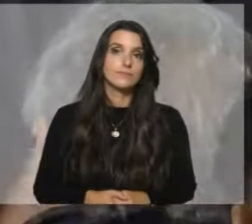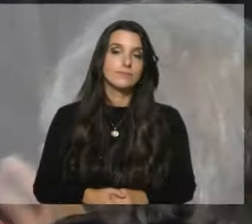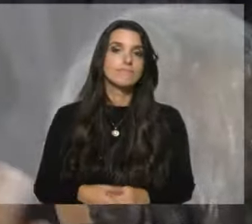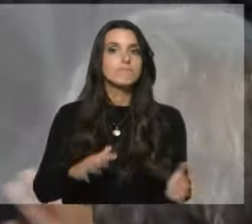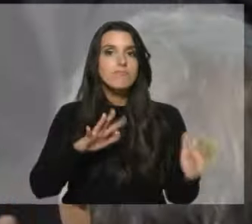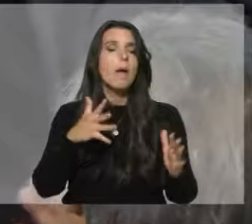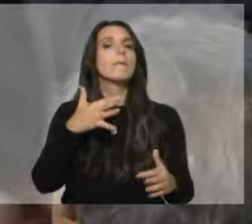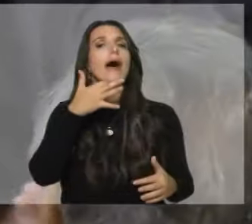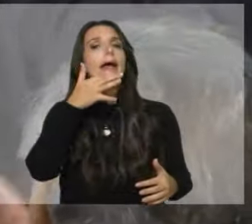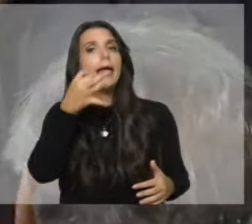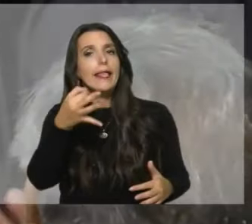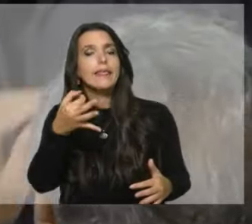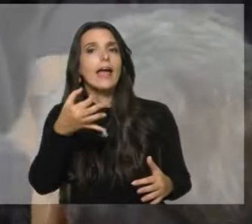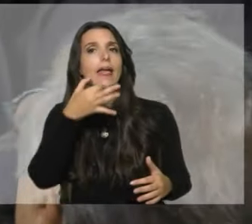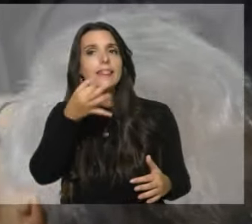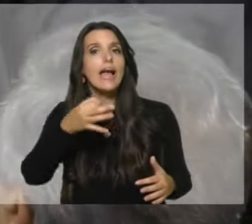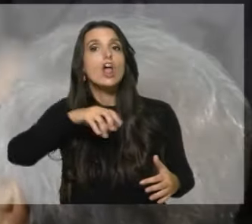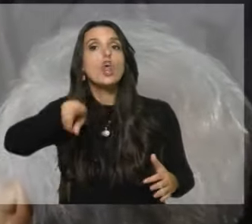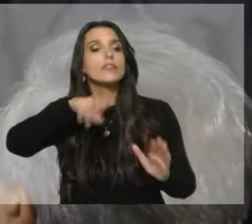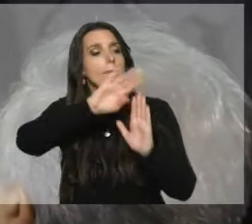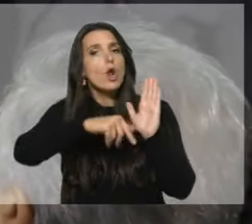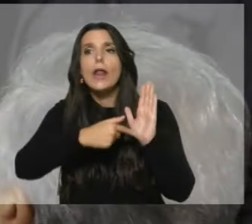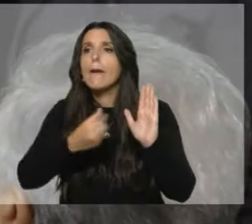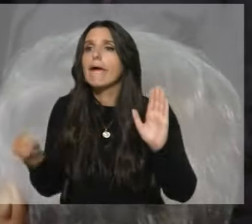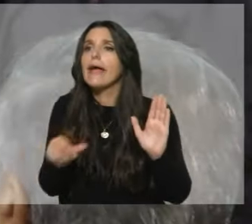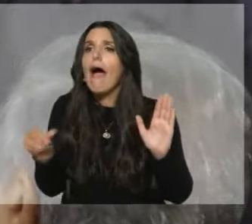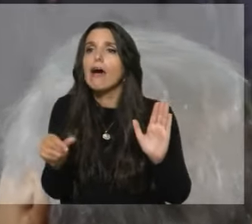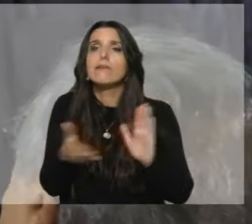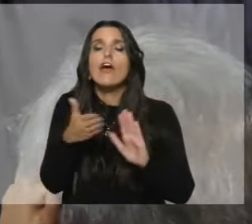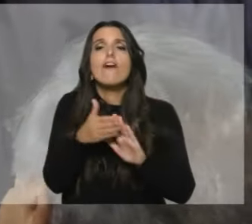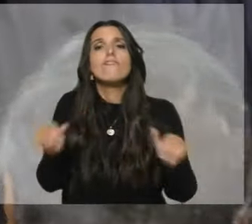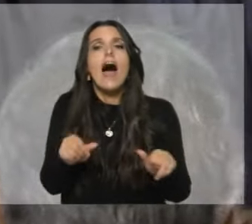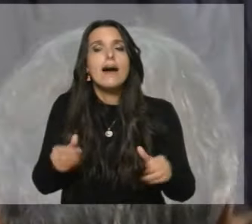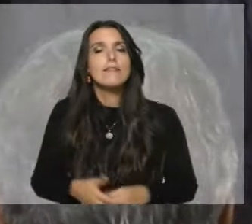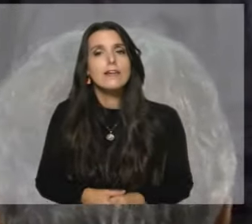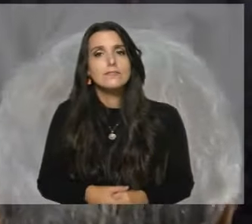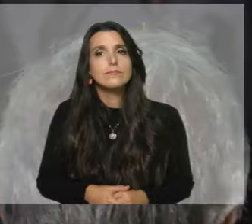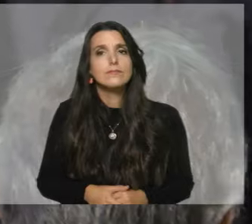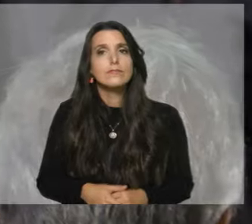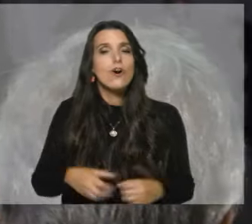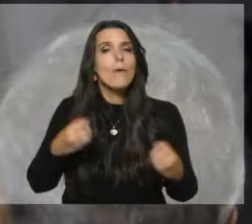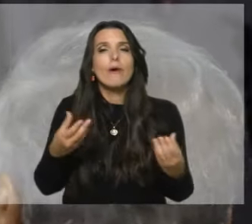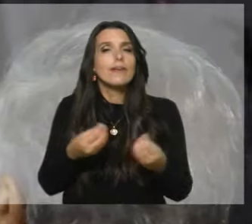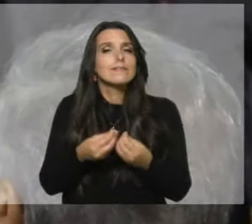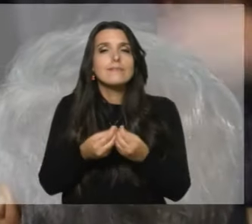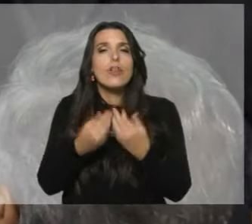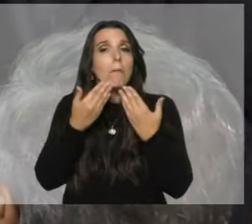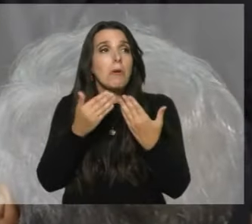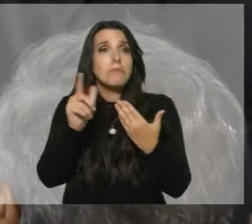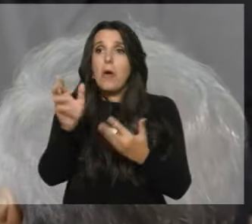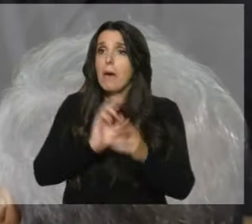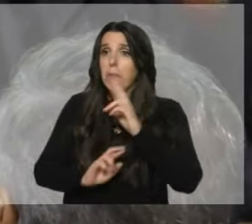revés. Para que digan de una vez por todas dónde está el programa, qué es lo que hacen, qué es lo que van a hacer. Porque está lleno de preguntas sin